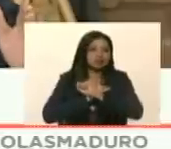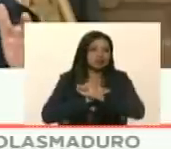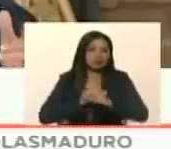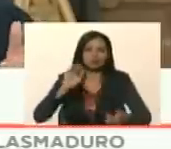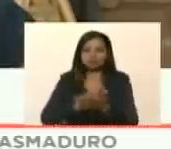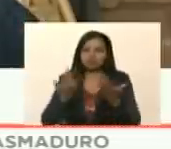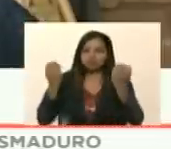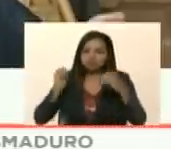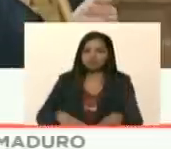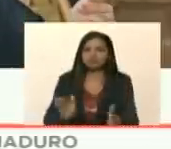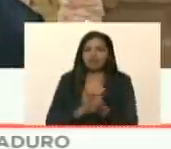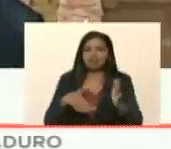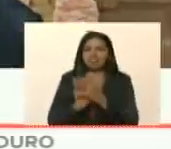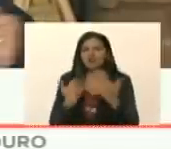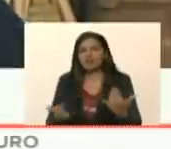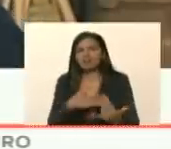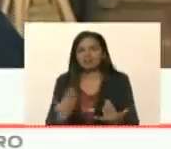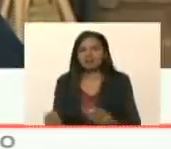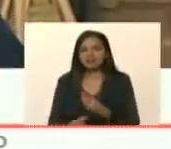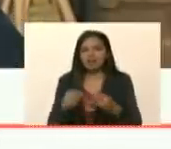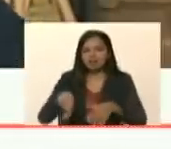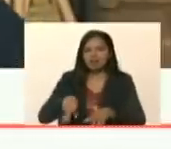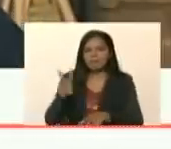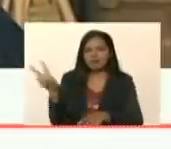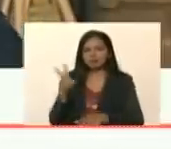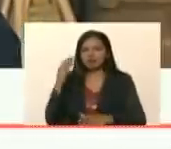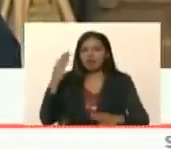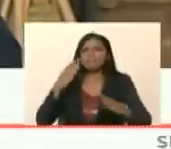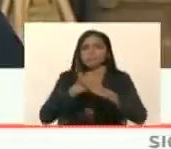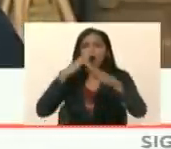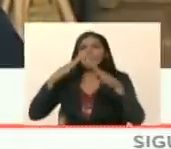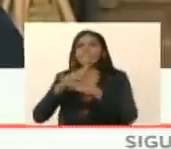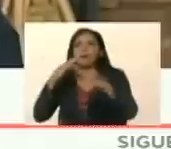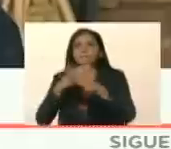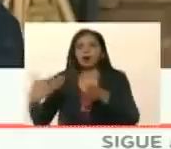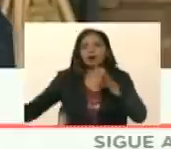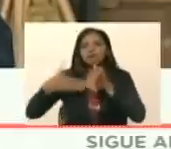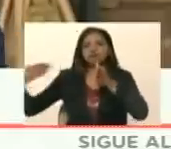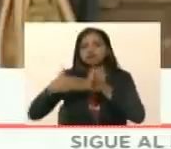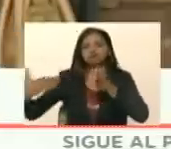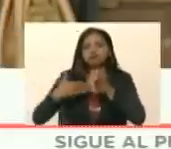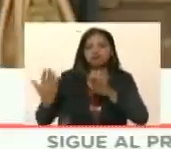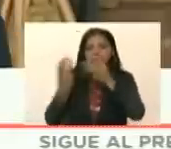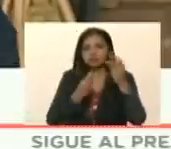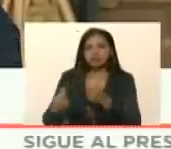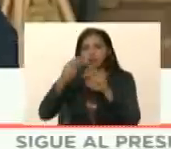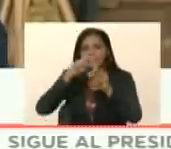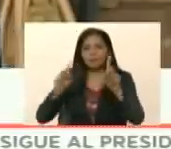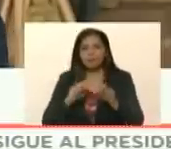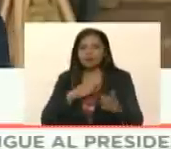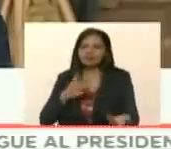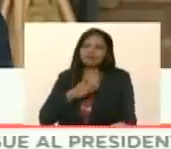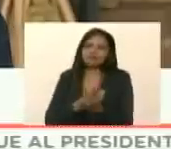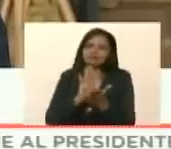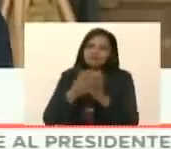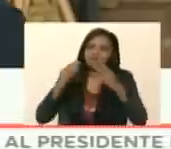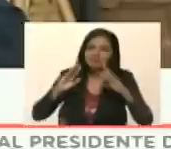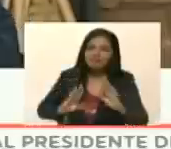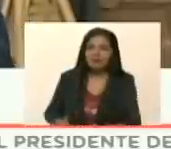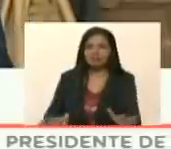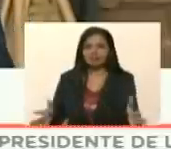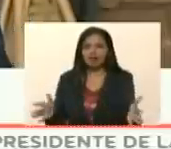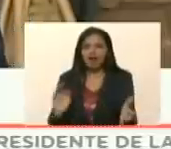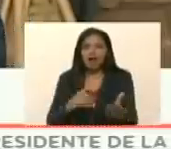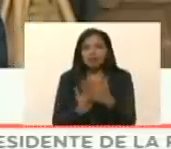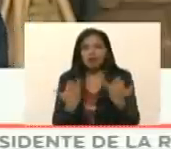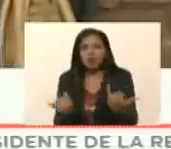conflicto inútil que han tratado de meter al país con el bloqueo, las agresiones, la guerra económica, la guerra eléctrica. Ya basta ya.